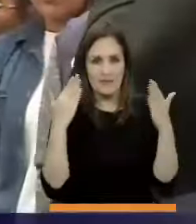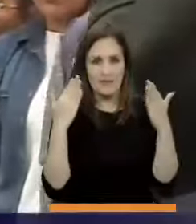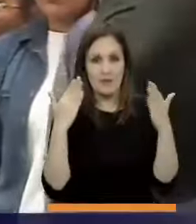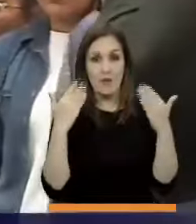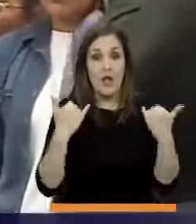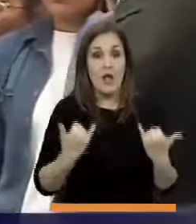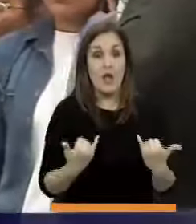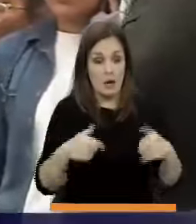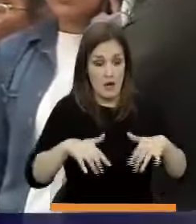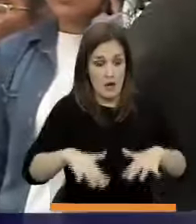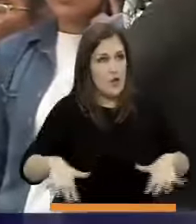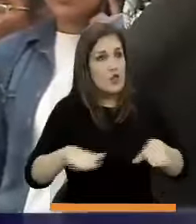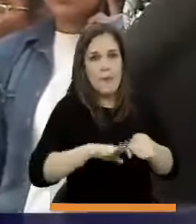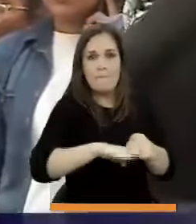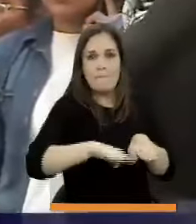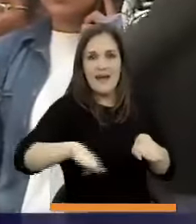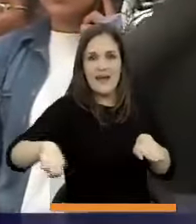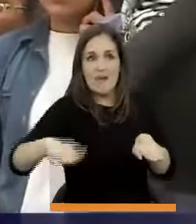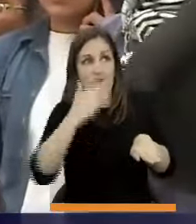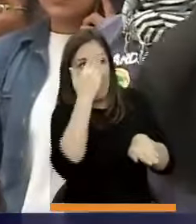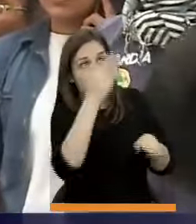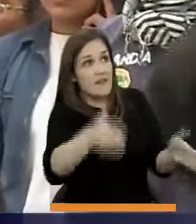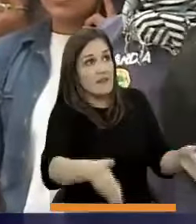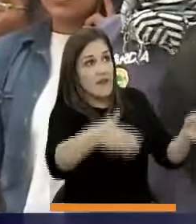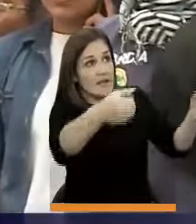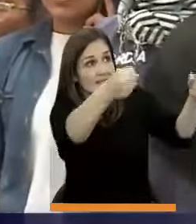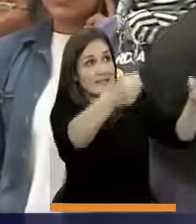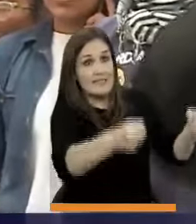parqueadero de la Agencia Nacional de Tierras, donde están esperando para